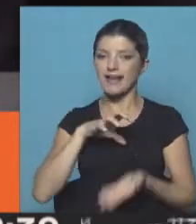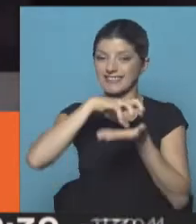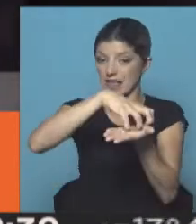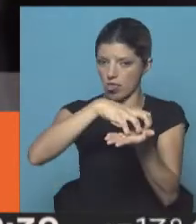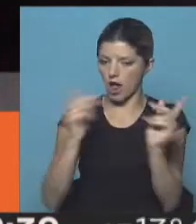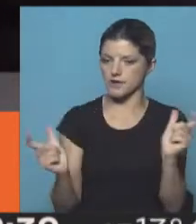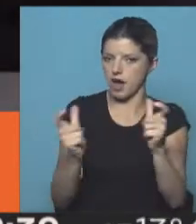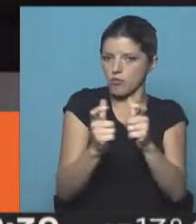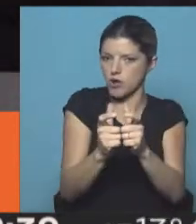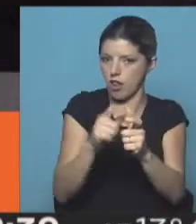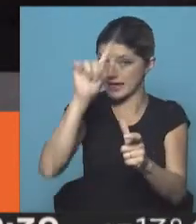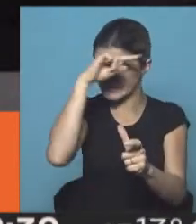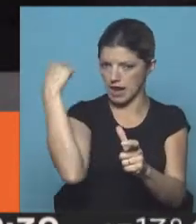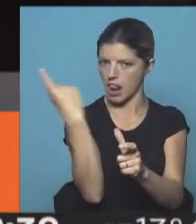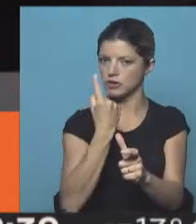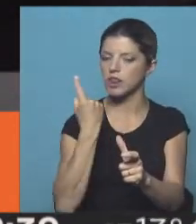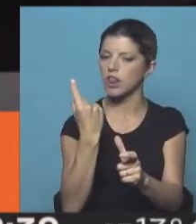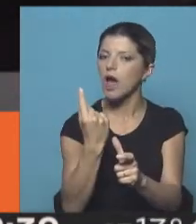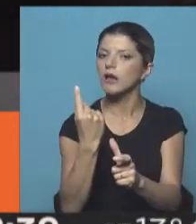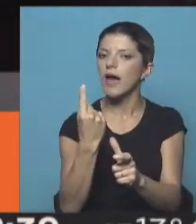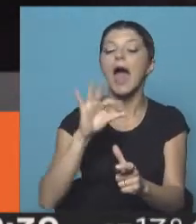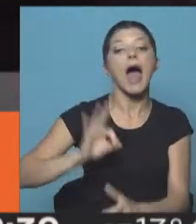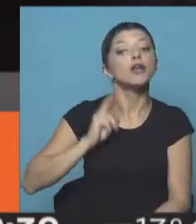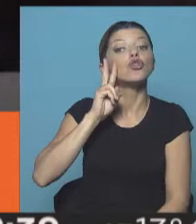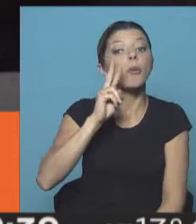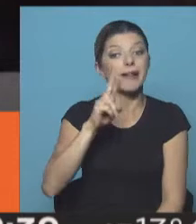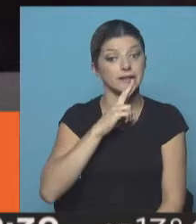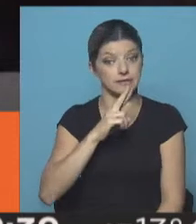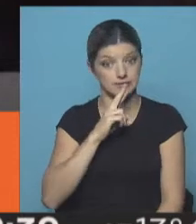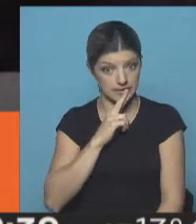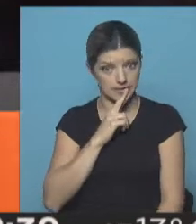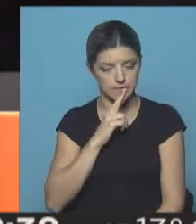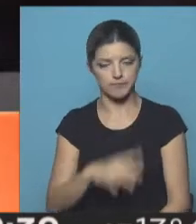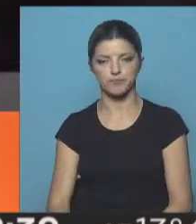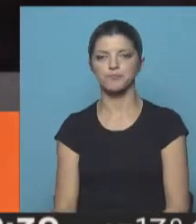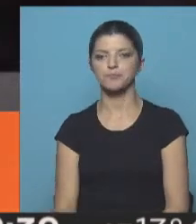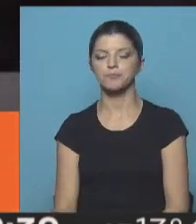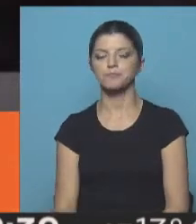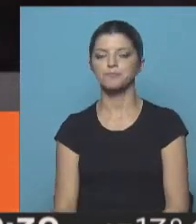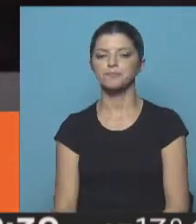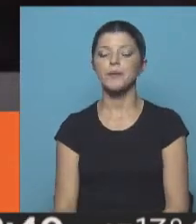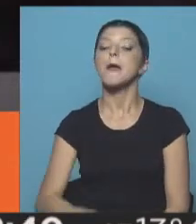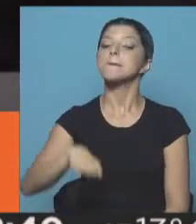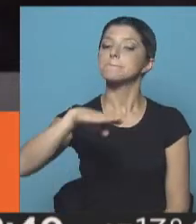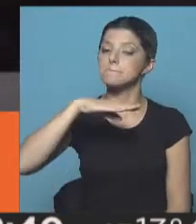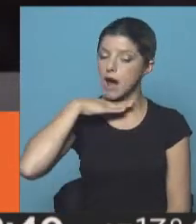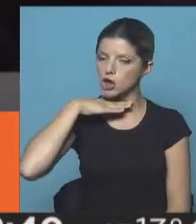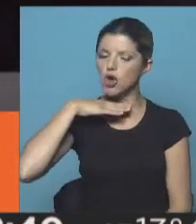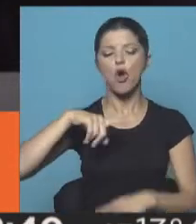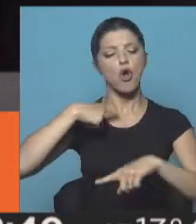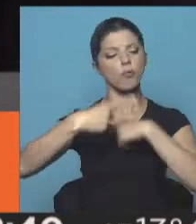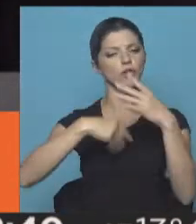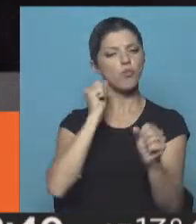internacional preparatoria durante 2017. México seguirá trabajando para que